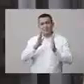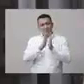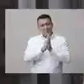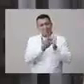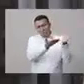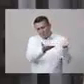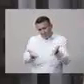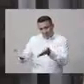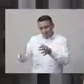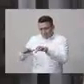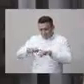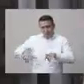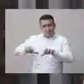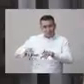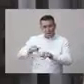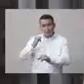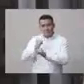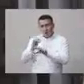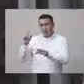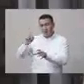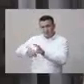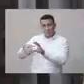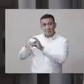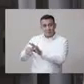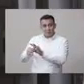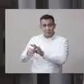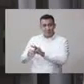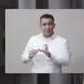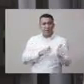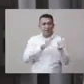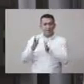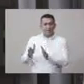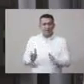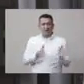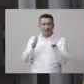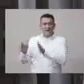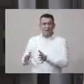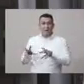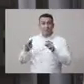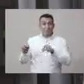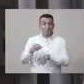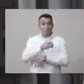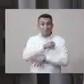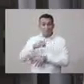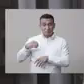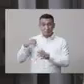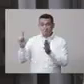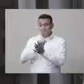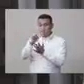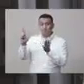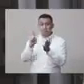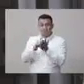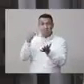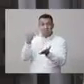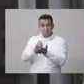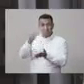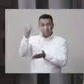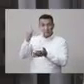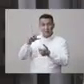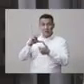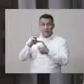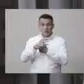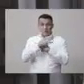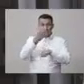Seguridad en Salud que, si es incumplida, conlleva sanciones que van desde la multa hasta la clausura del